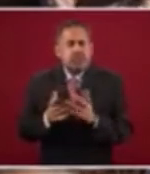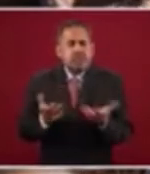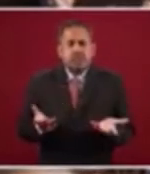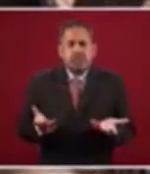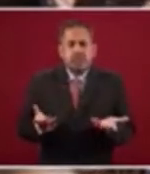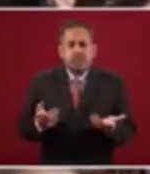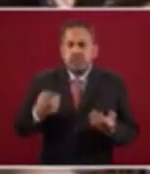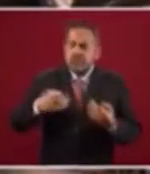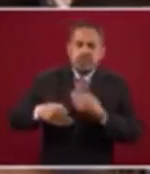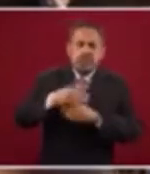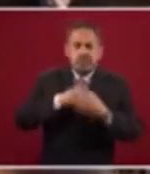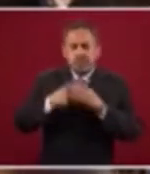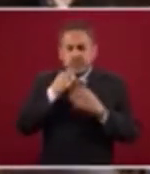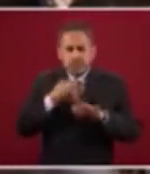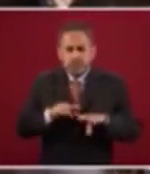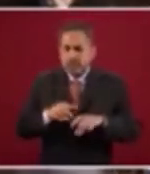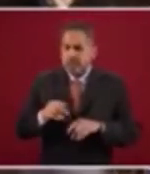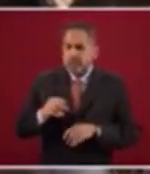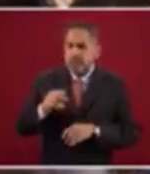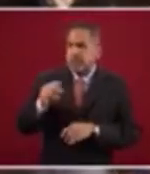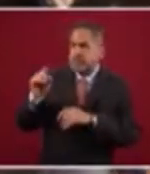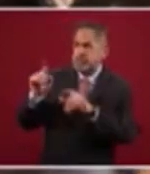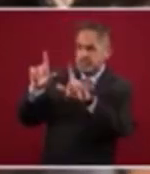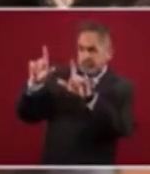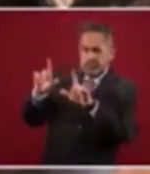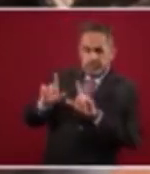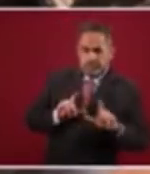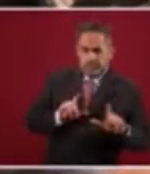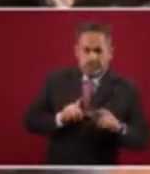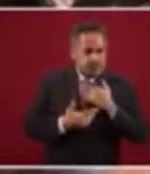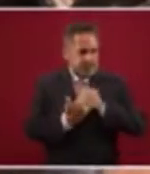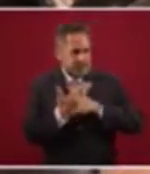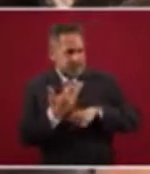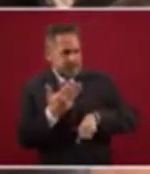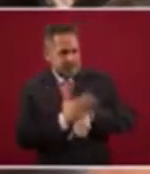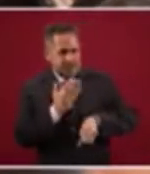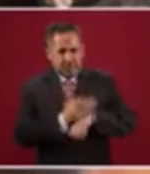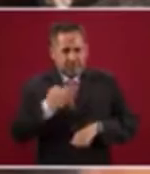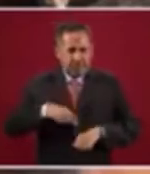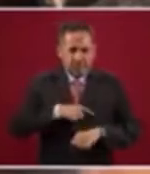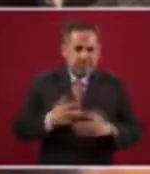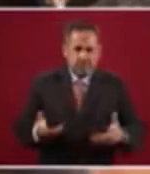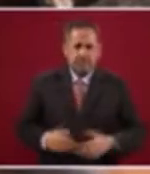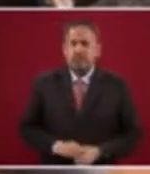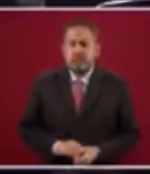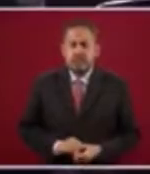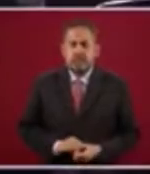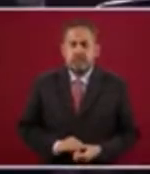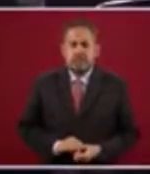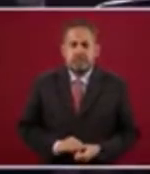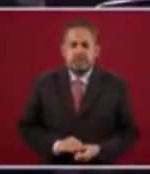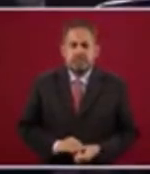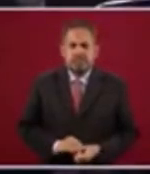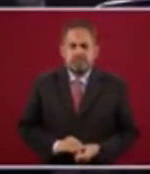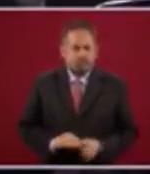Todos nosotros que utilizamos su imagen, pues nos van a empezar a sancionar en ese sentido. No,